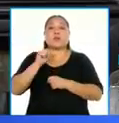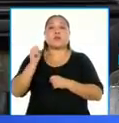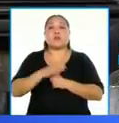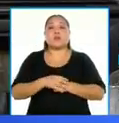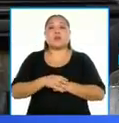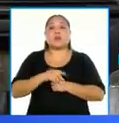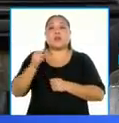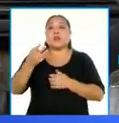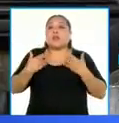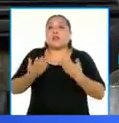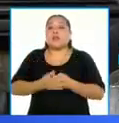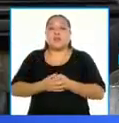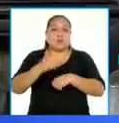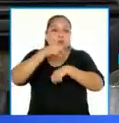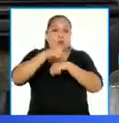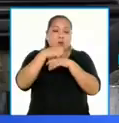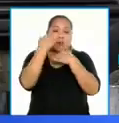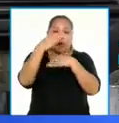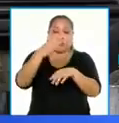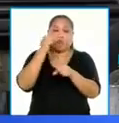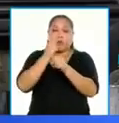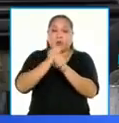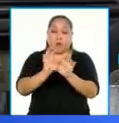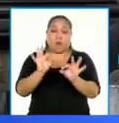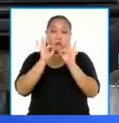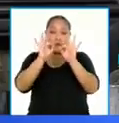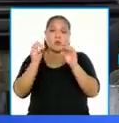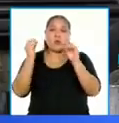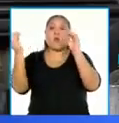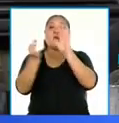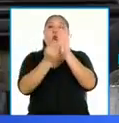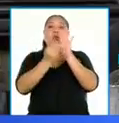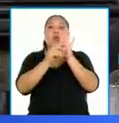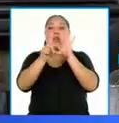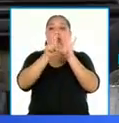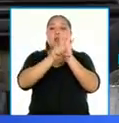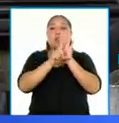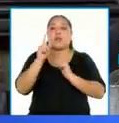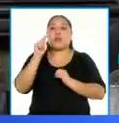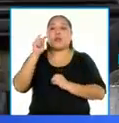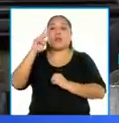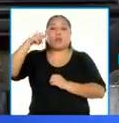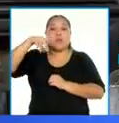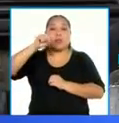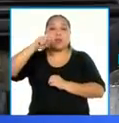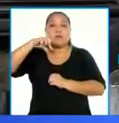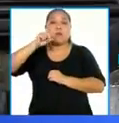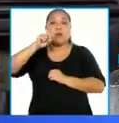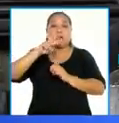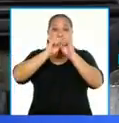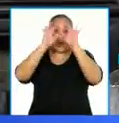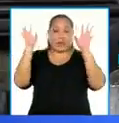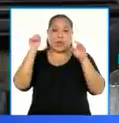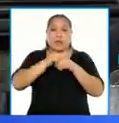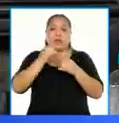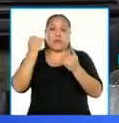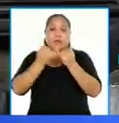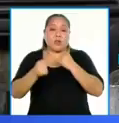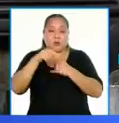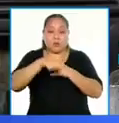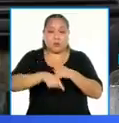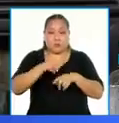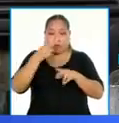de vigencia, luego del cual, y esto se enmarca dentro de la ley de transparencia, es una excepción, terminado el periodo de vigencia,